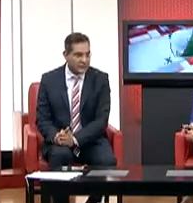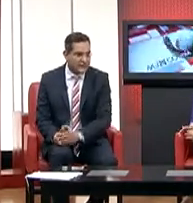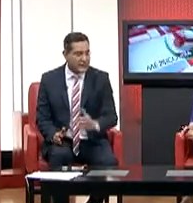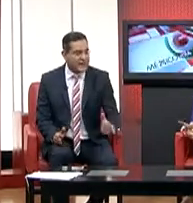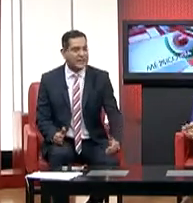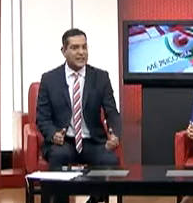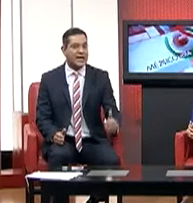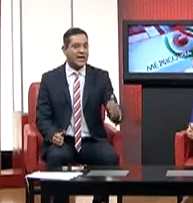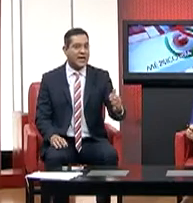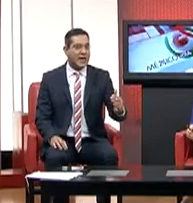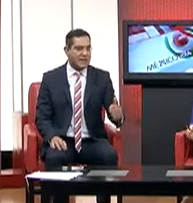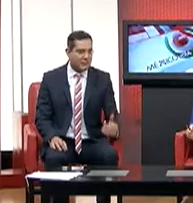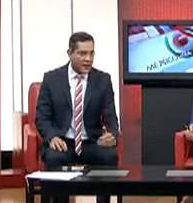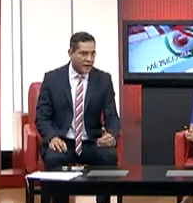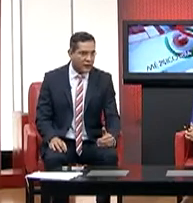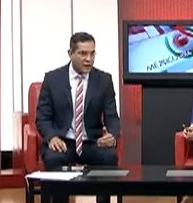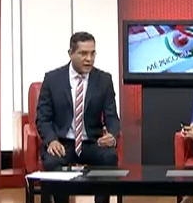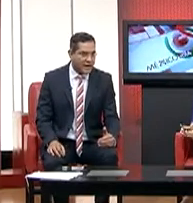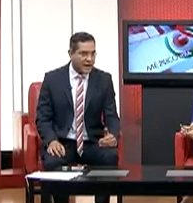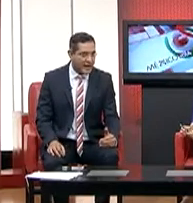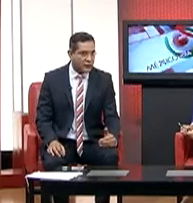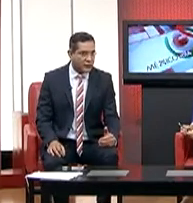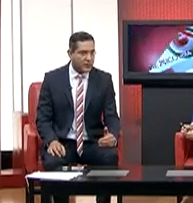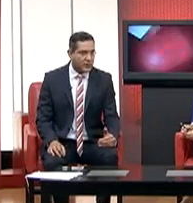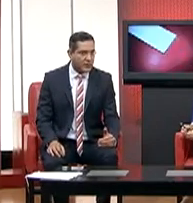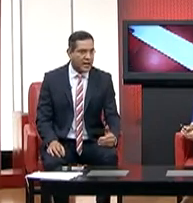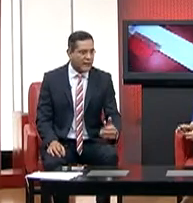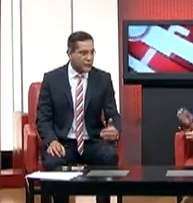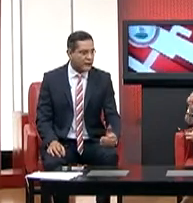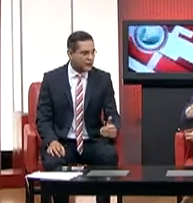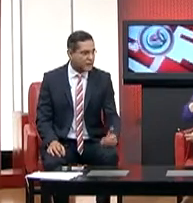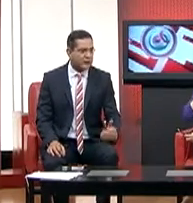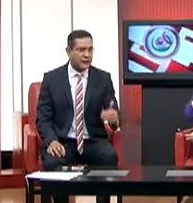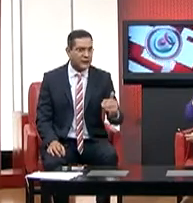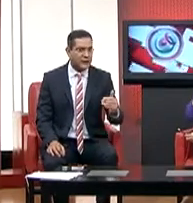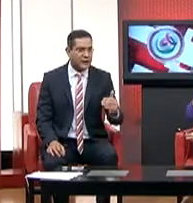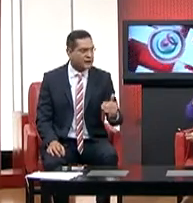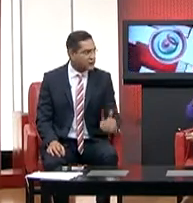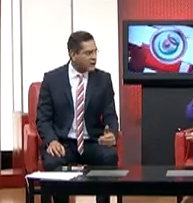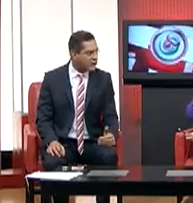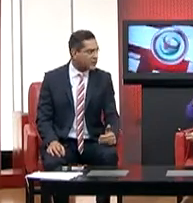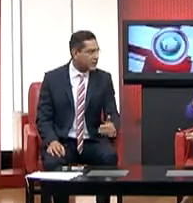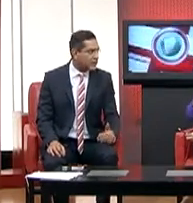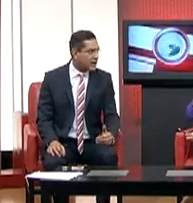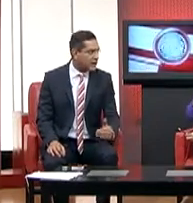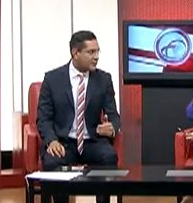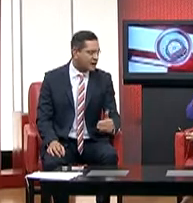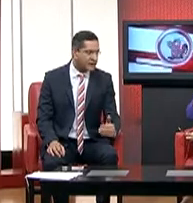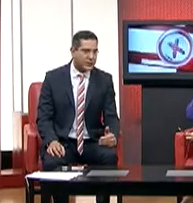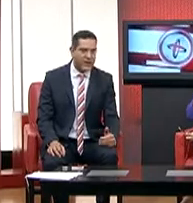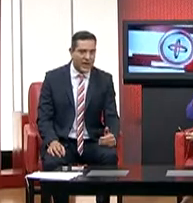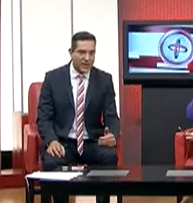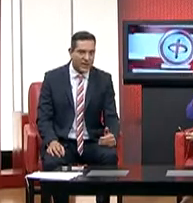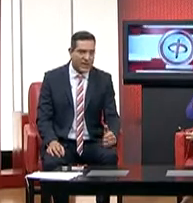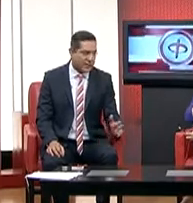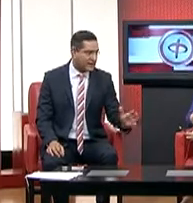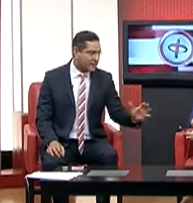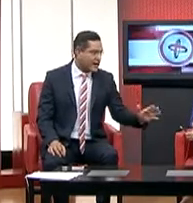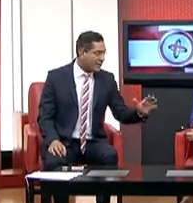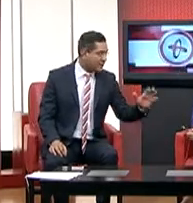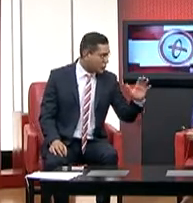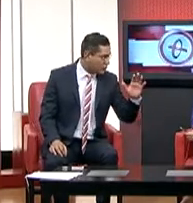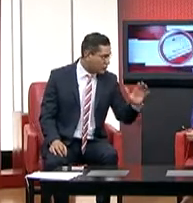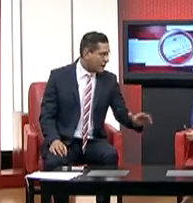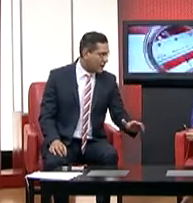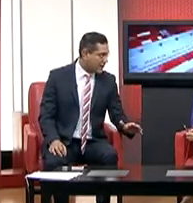falsas noticias, y que él sigue en pie con la idea de construir el muro fronterizo para detener las drogas y la migración ilegal, y